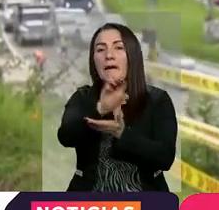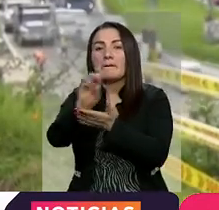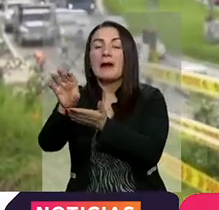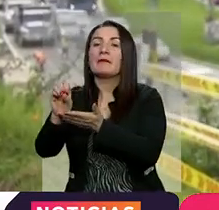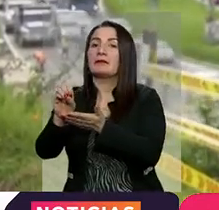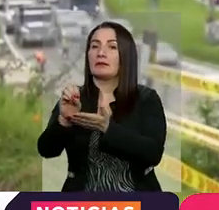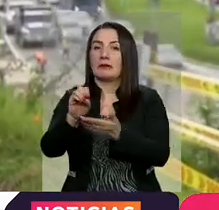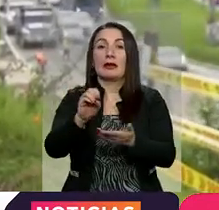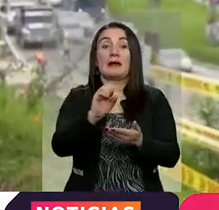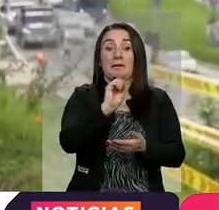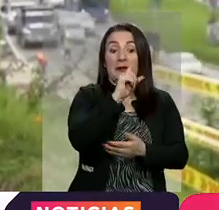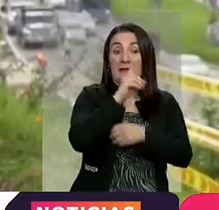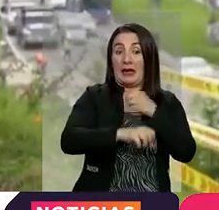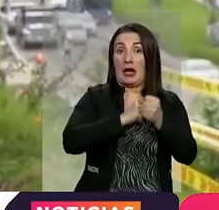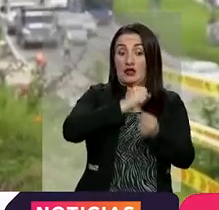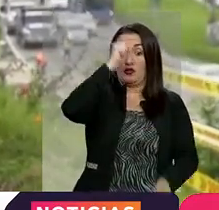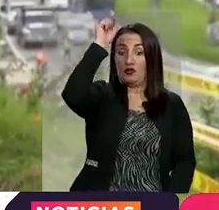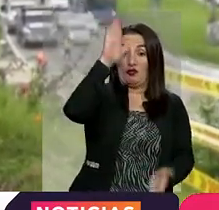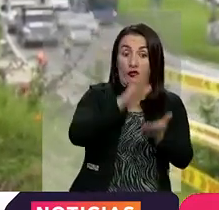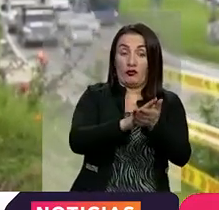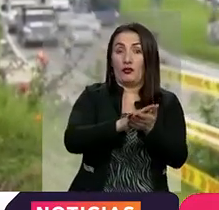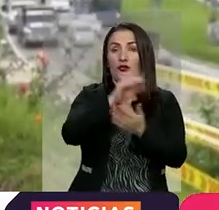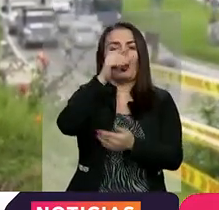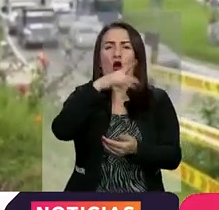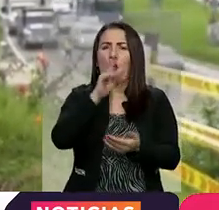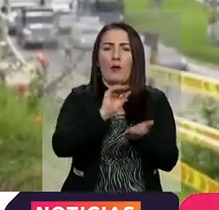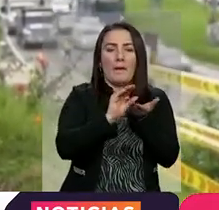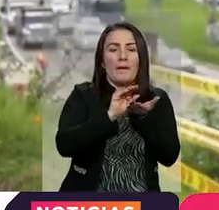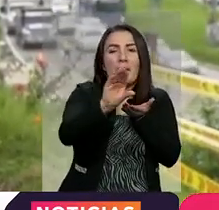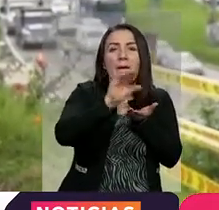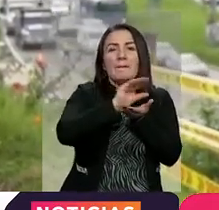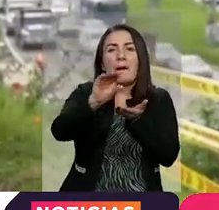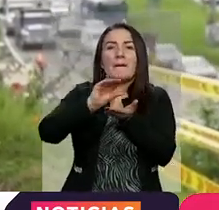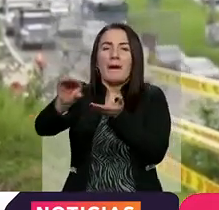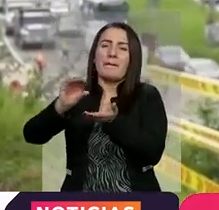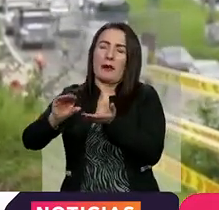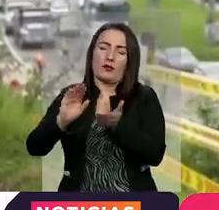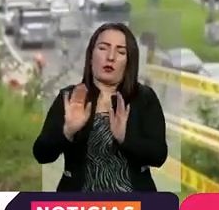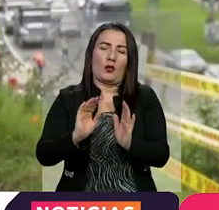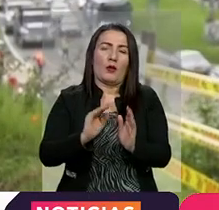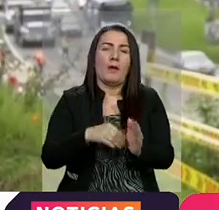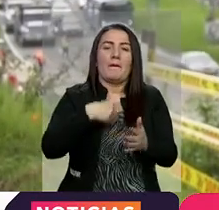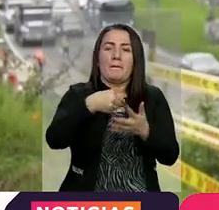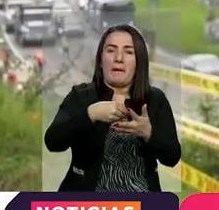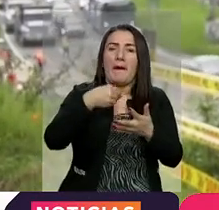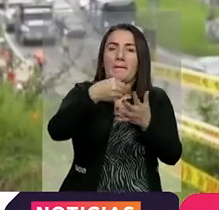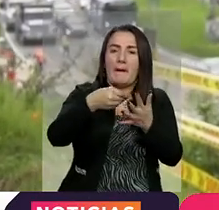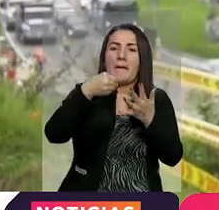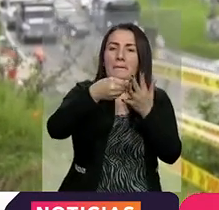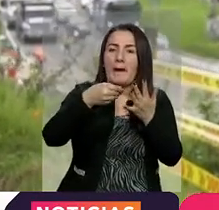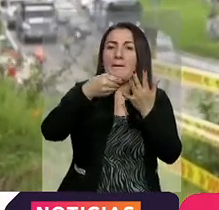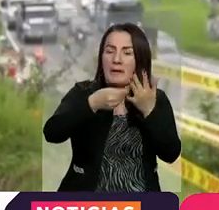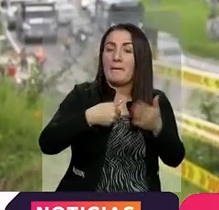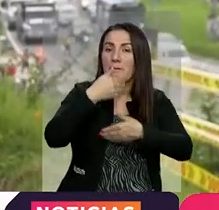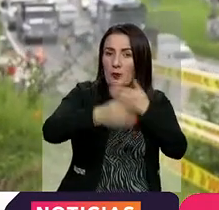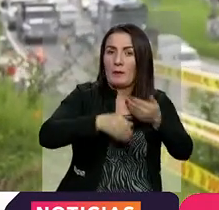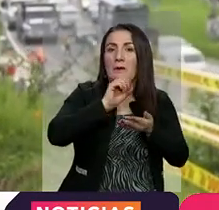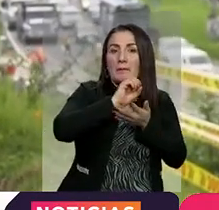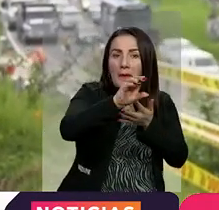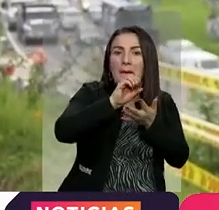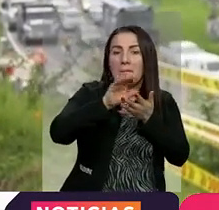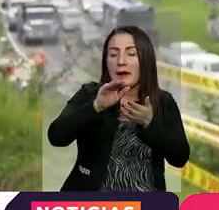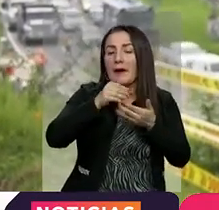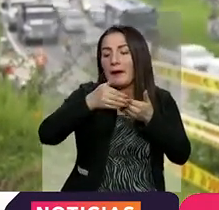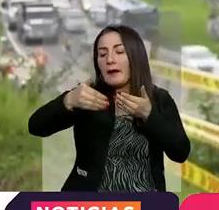directa. O sea, en el primer año yo no puedo girar 1.8 billones, sería como pagar por anticipado toda una obra que ni siquiera ha empezado. Por lo tanto, tengo que girarla a lo largo de